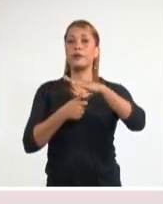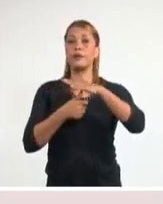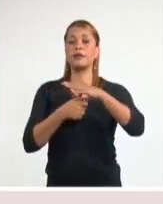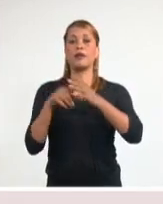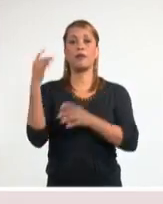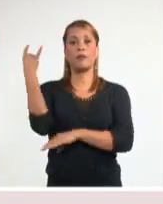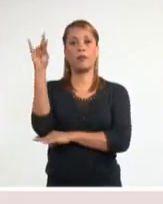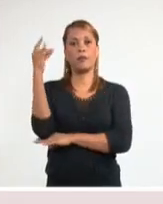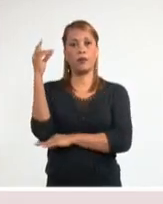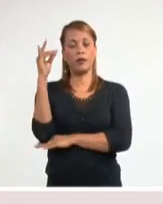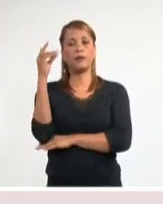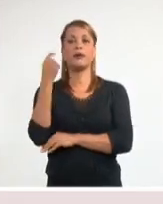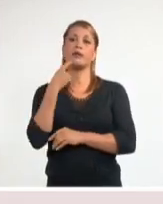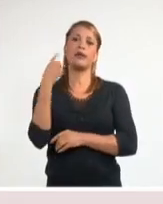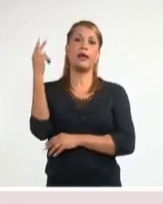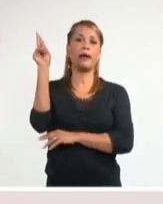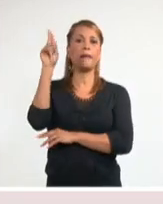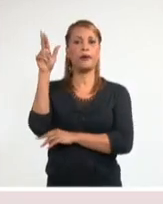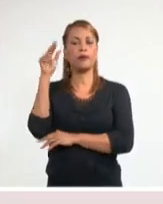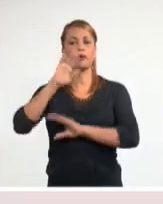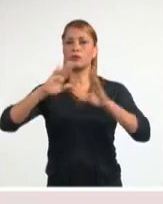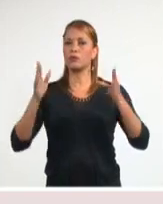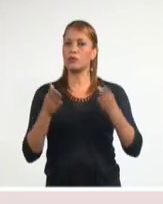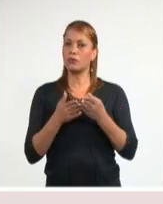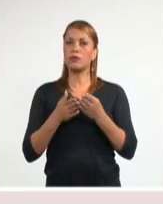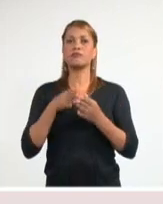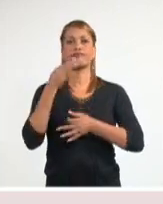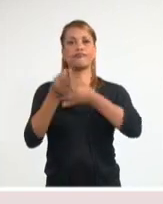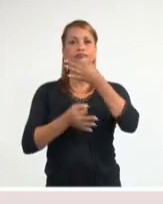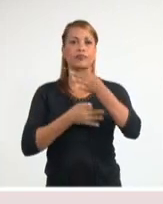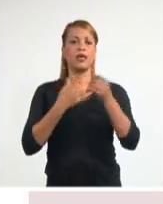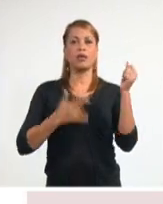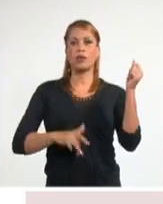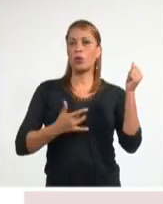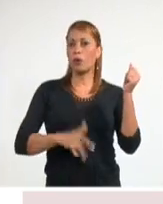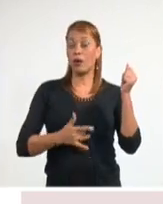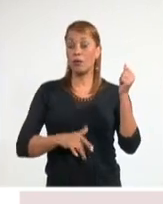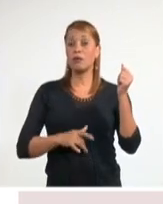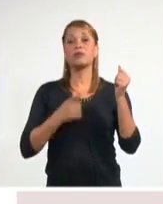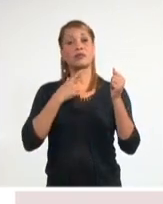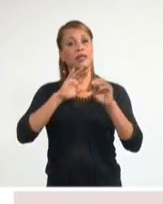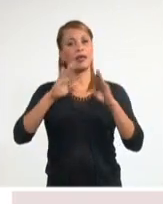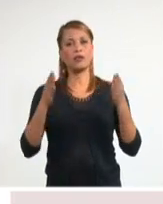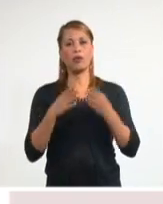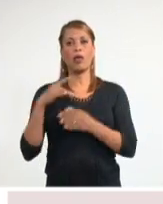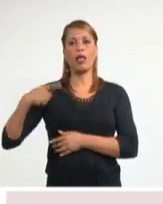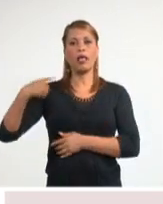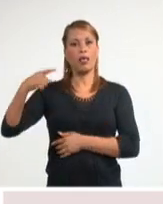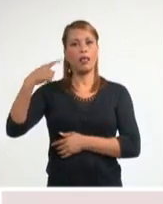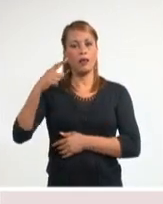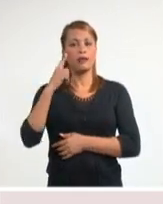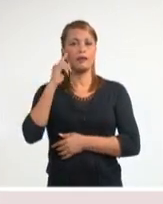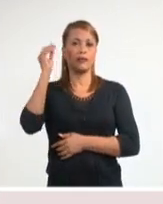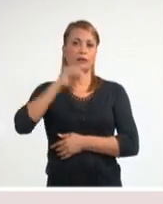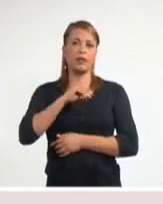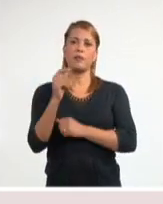Rafael Correa, respectivamente, han reverenciado al ícono de la trova cubana que tantas generaciones marcó con su